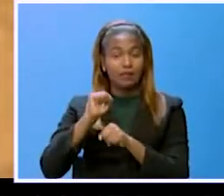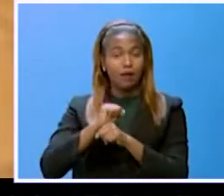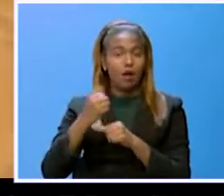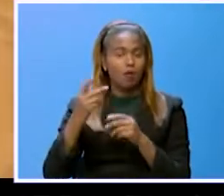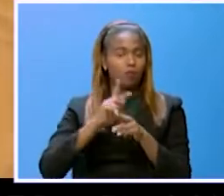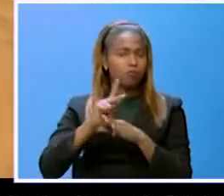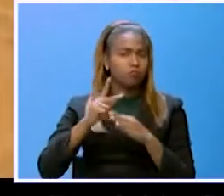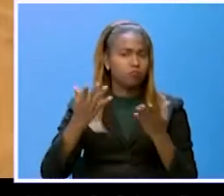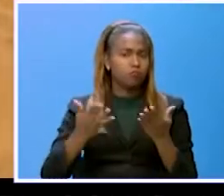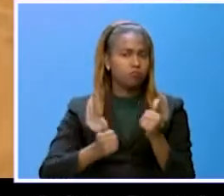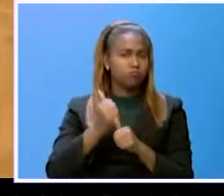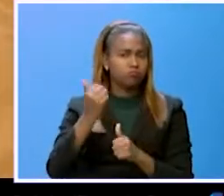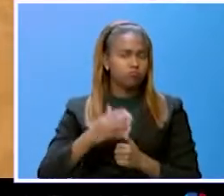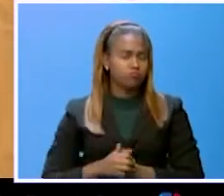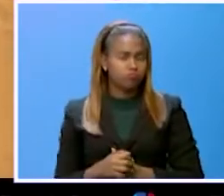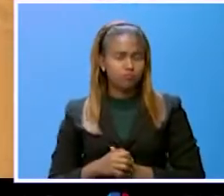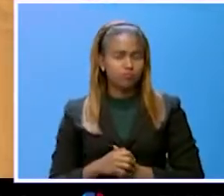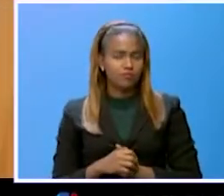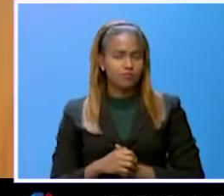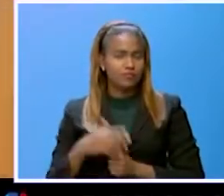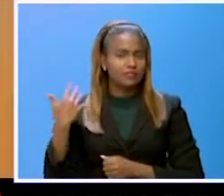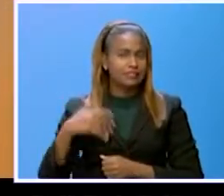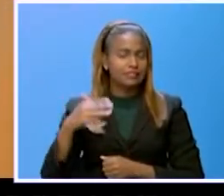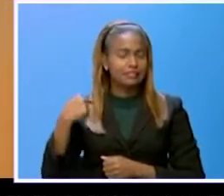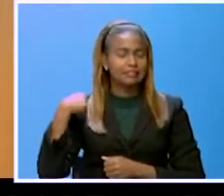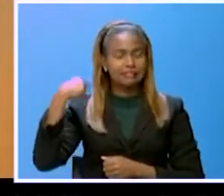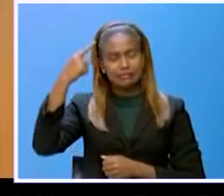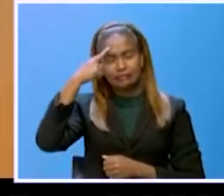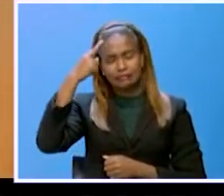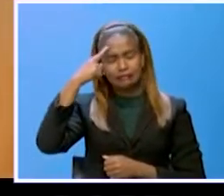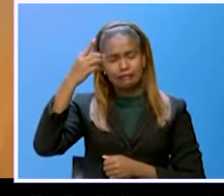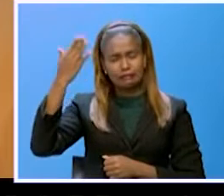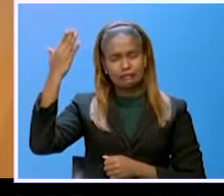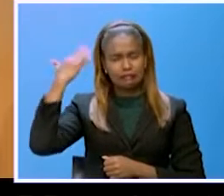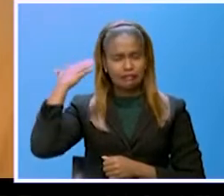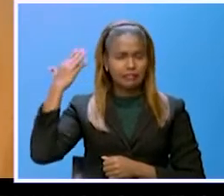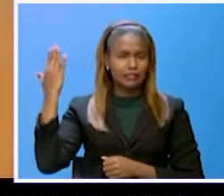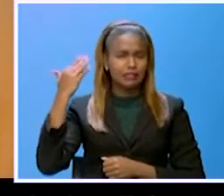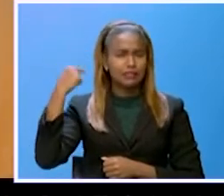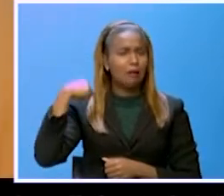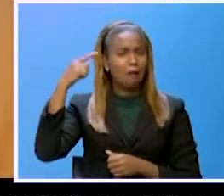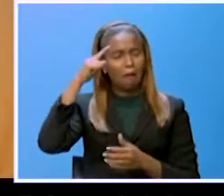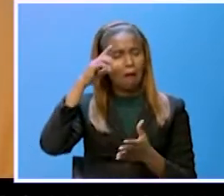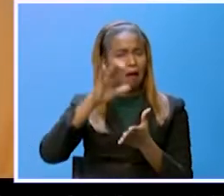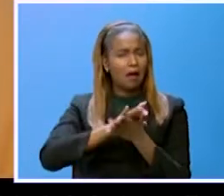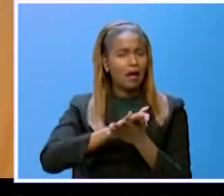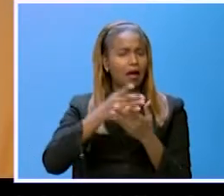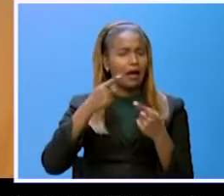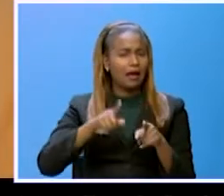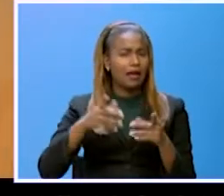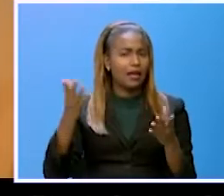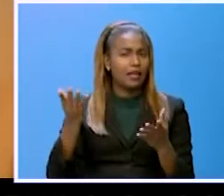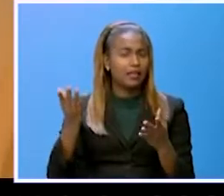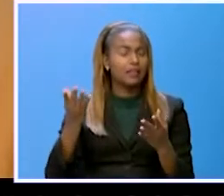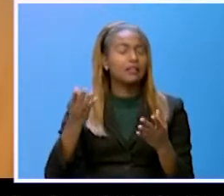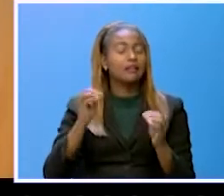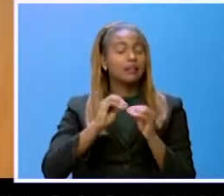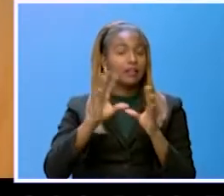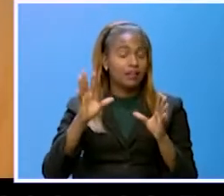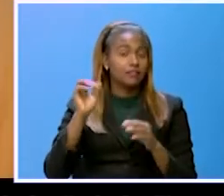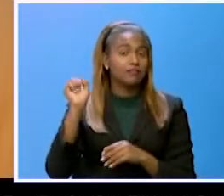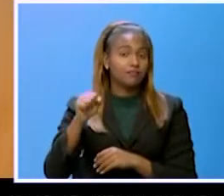fue? Wow, creo que fue de Derek Jeter, creo. Inmortal del sí, deporte de Cooper. Claro, claro